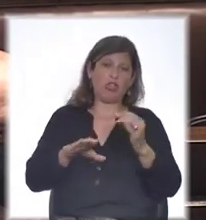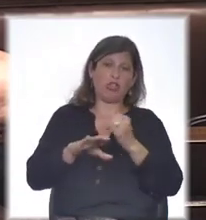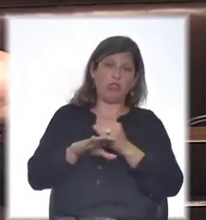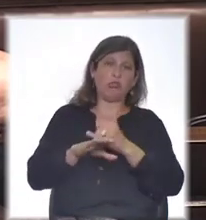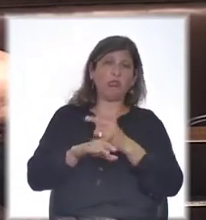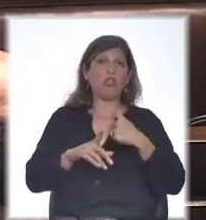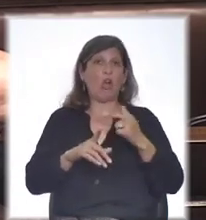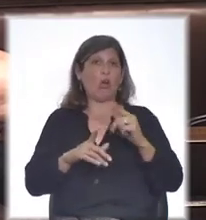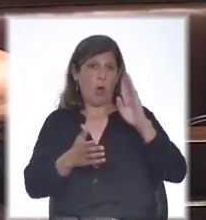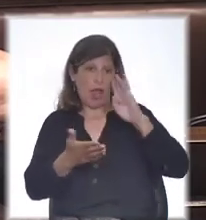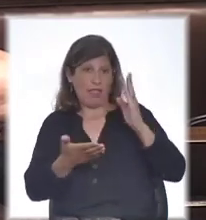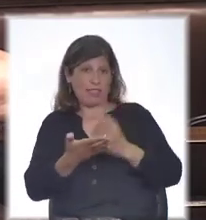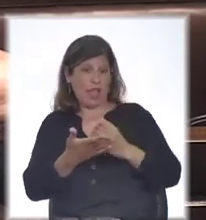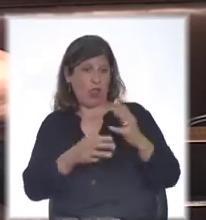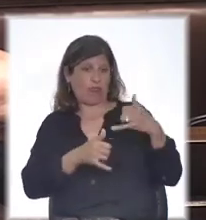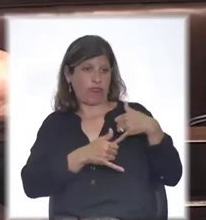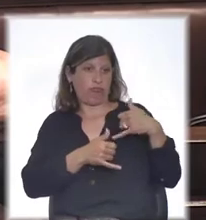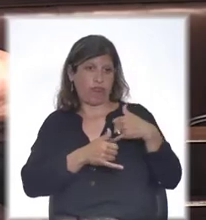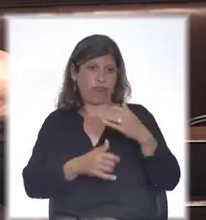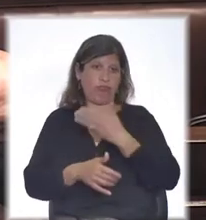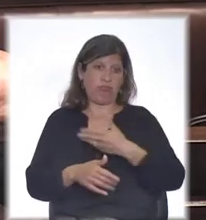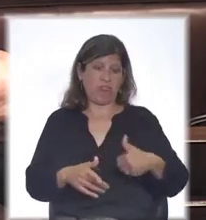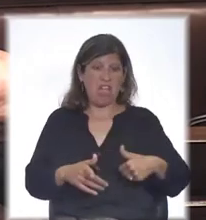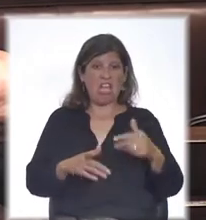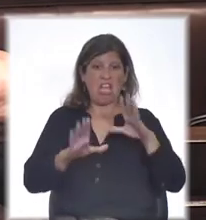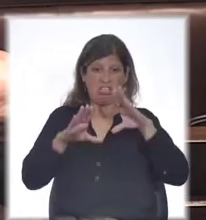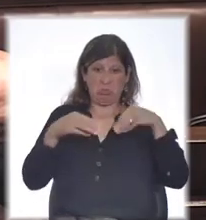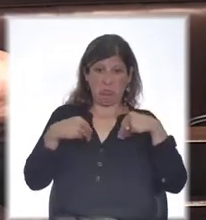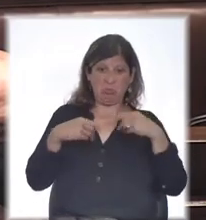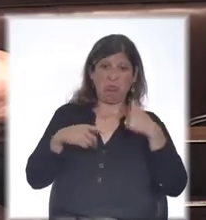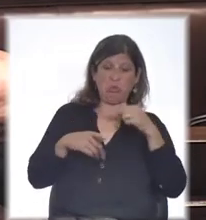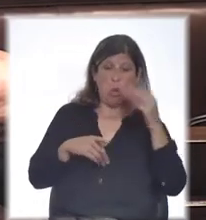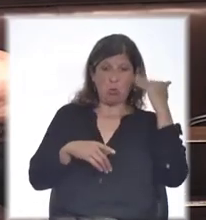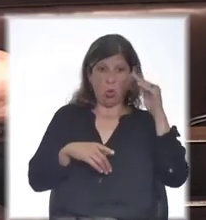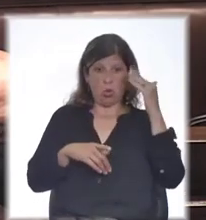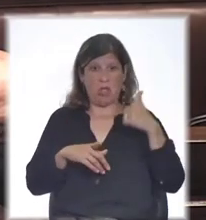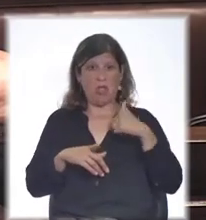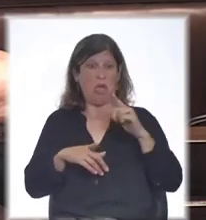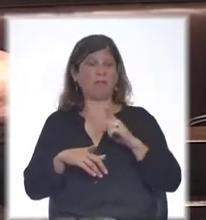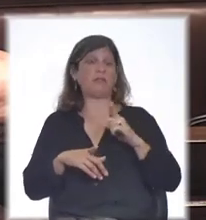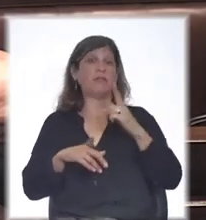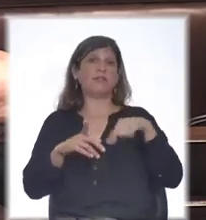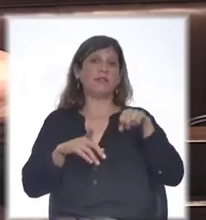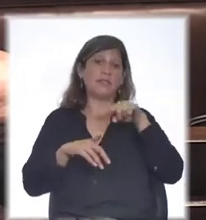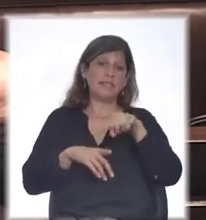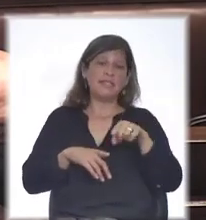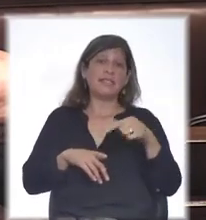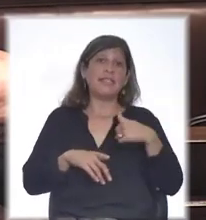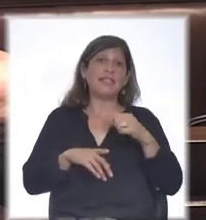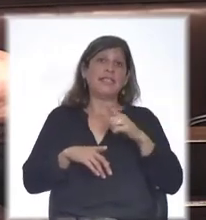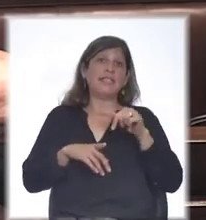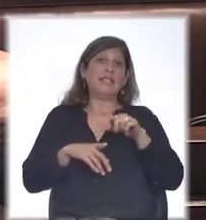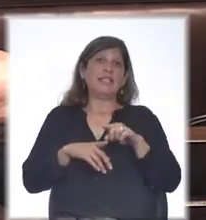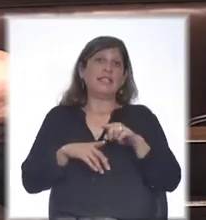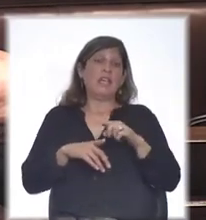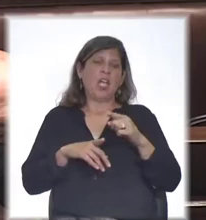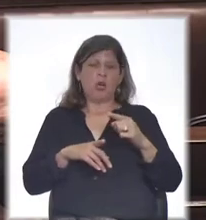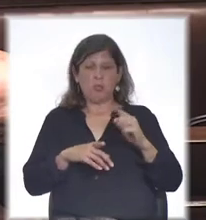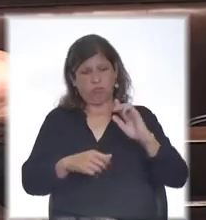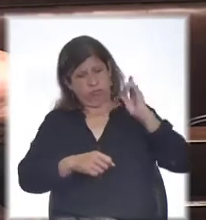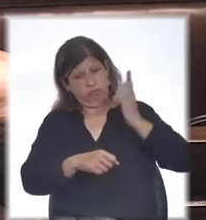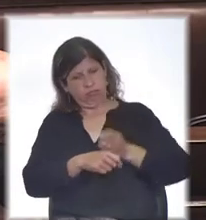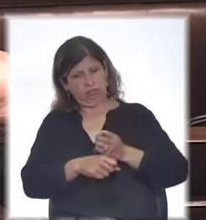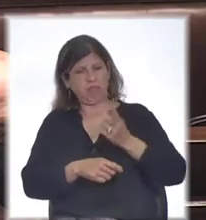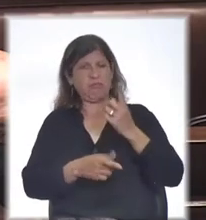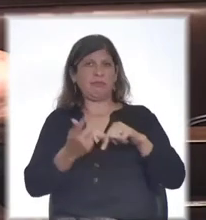facto, que se atribuyó potestades constituyentes, es un caso de patología constitucional autoritaria,